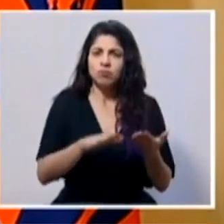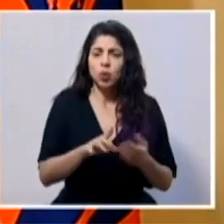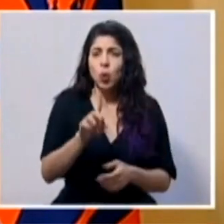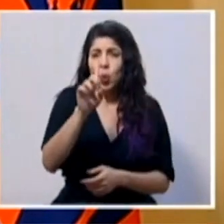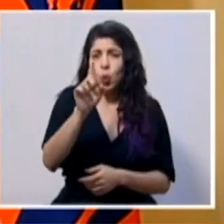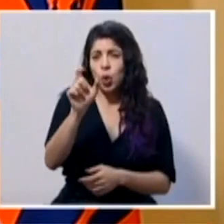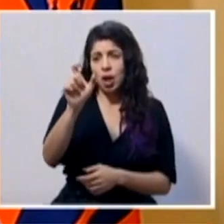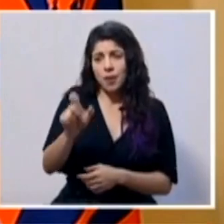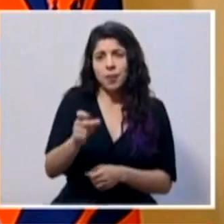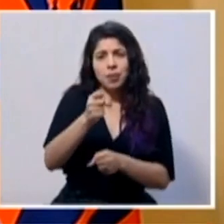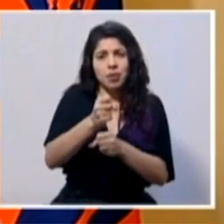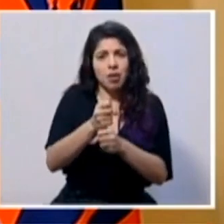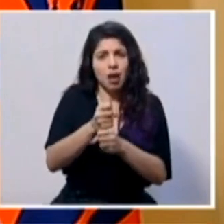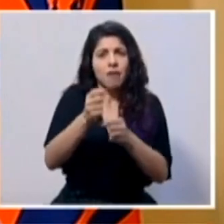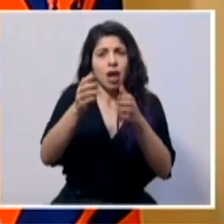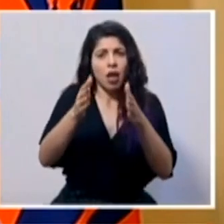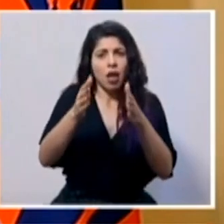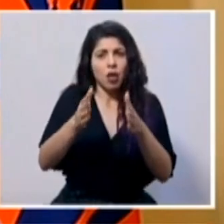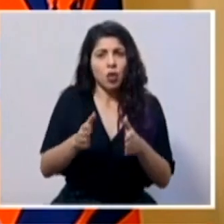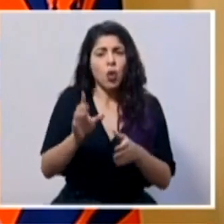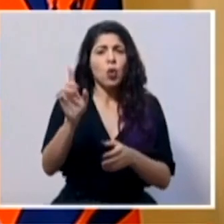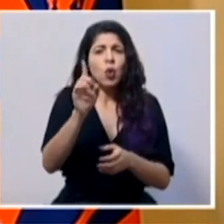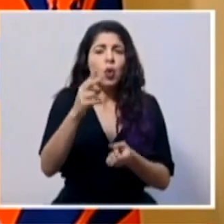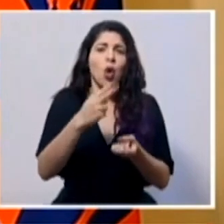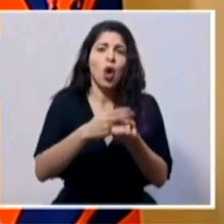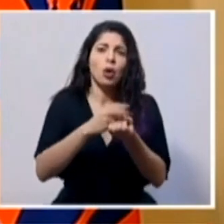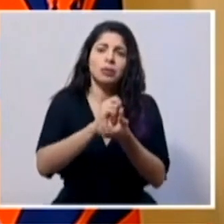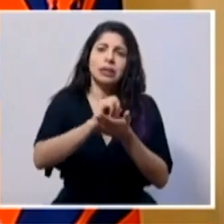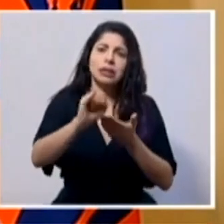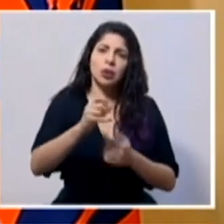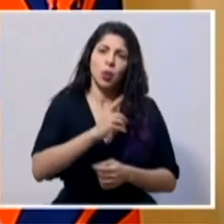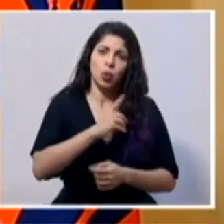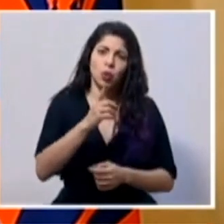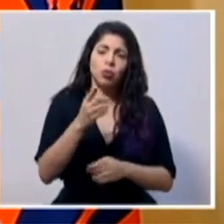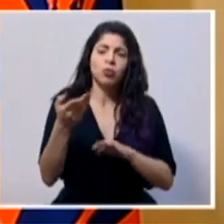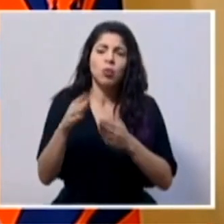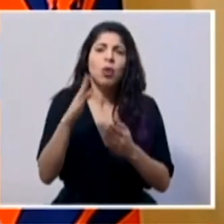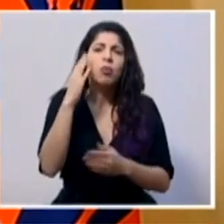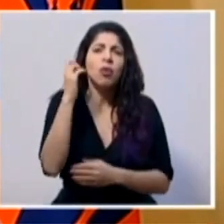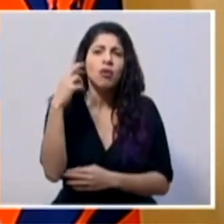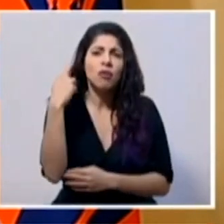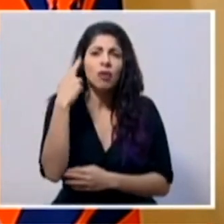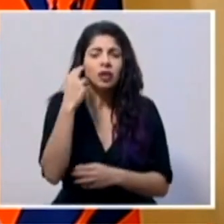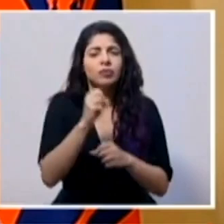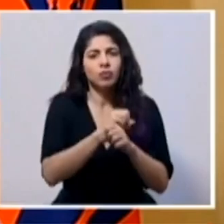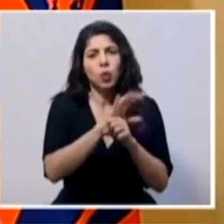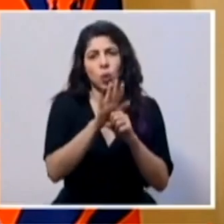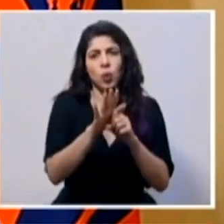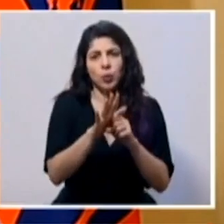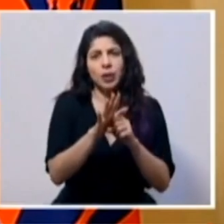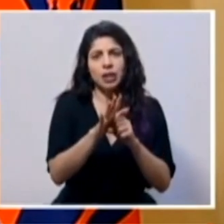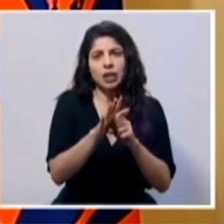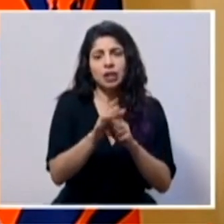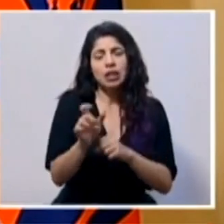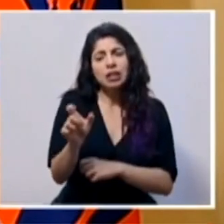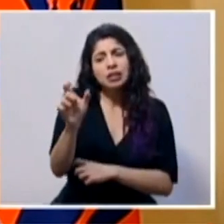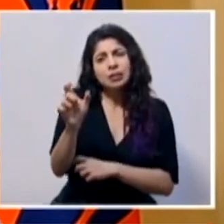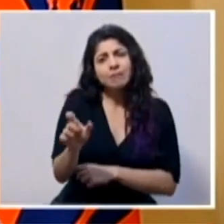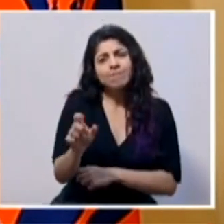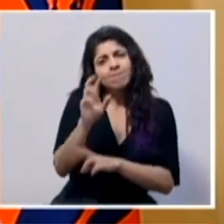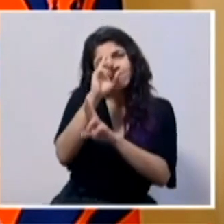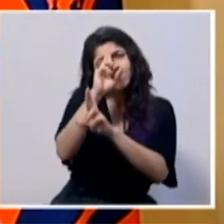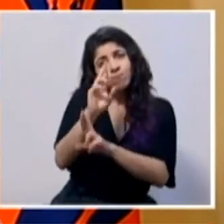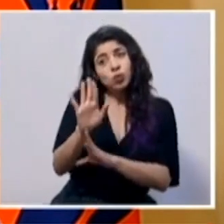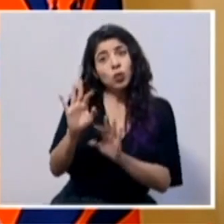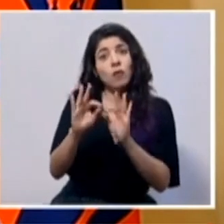de una funcionaria del Hospital San Juan de Dios por COVID. Ella, por respeto